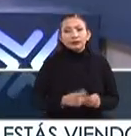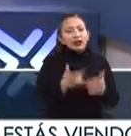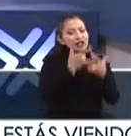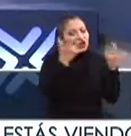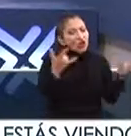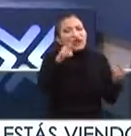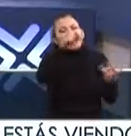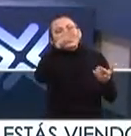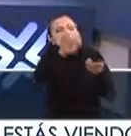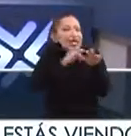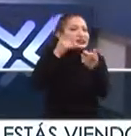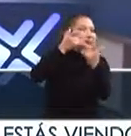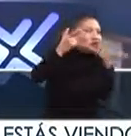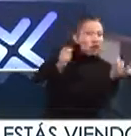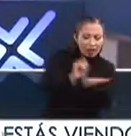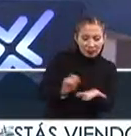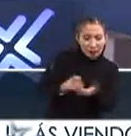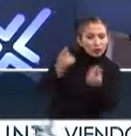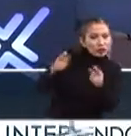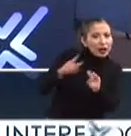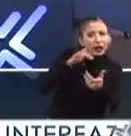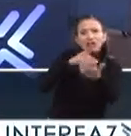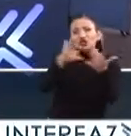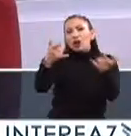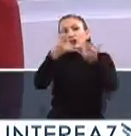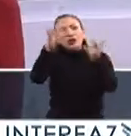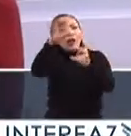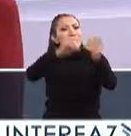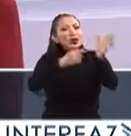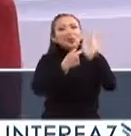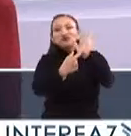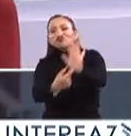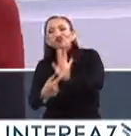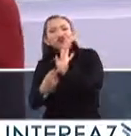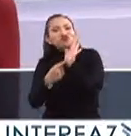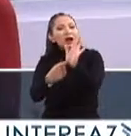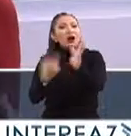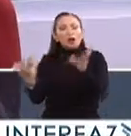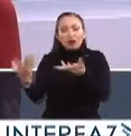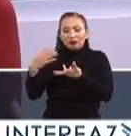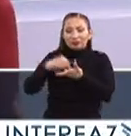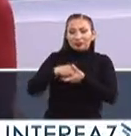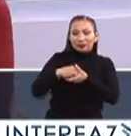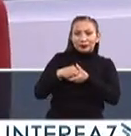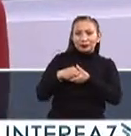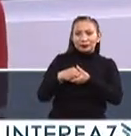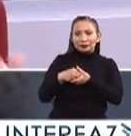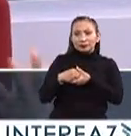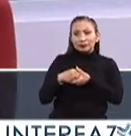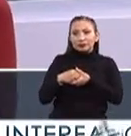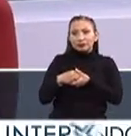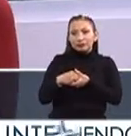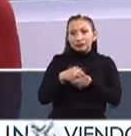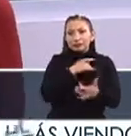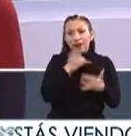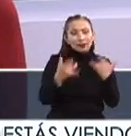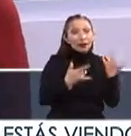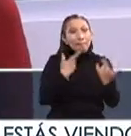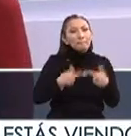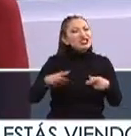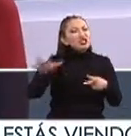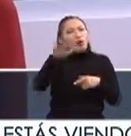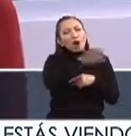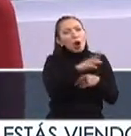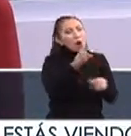contando historias que están tan, pues digamos, impregnadas del sentir de la